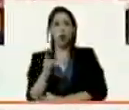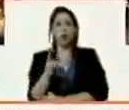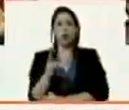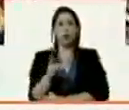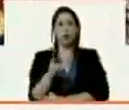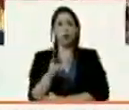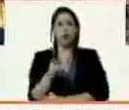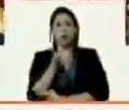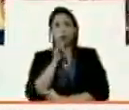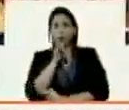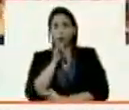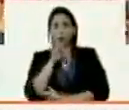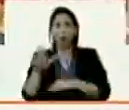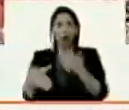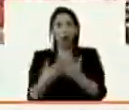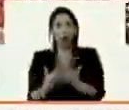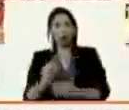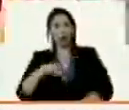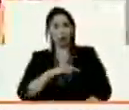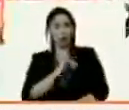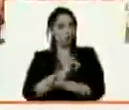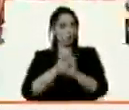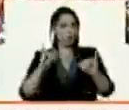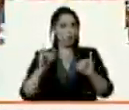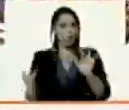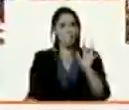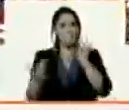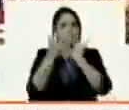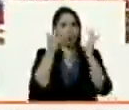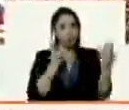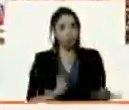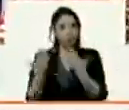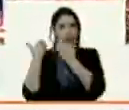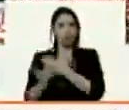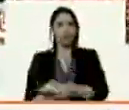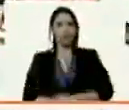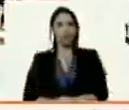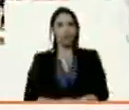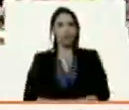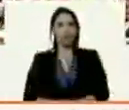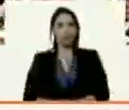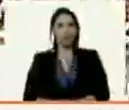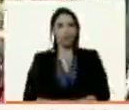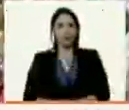información que nosotros podemos aportar después de Yaguni, con ella retornamos al contacto informativo. Adelante.